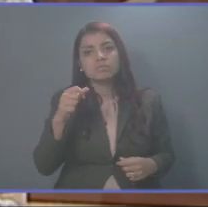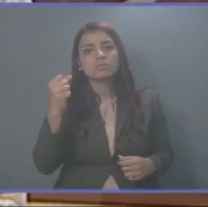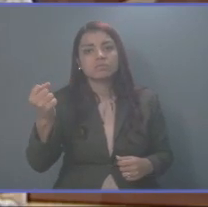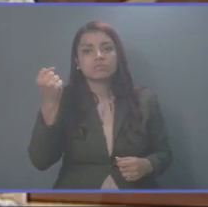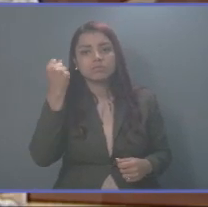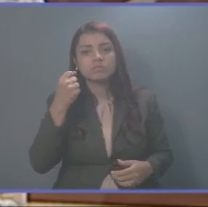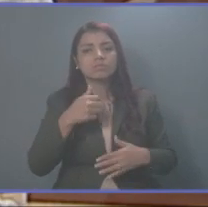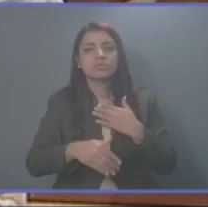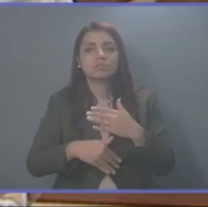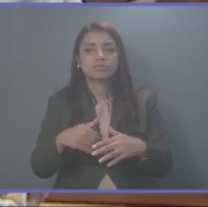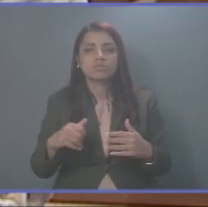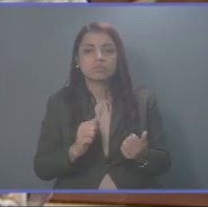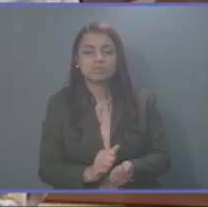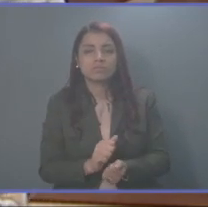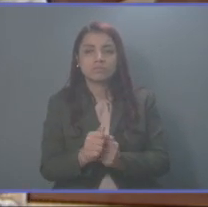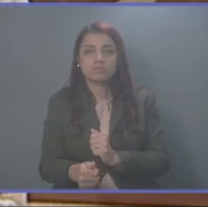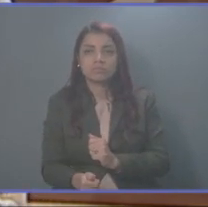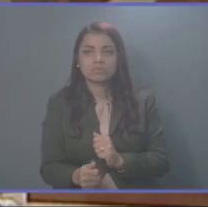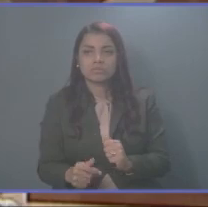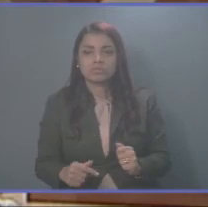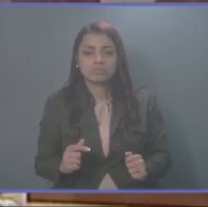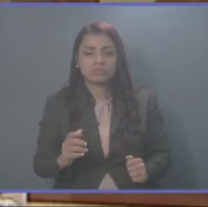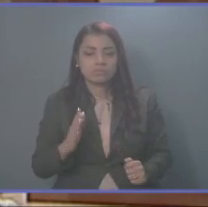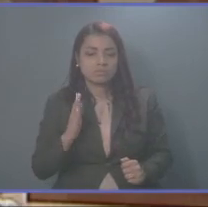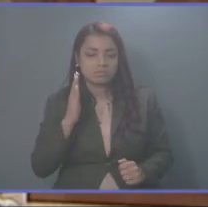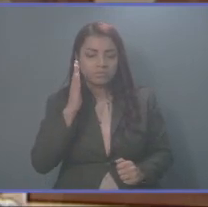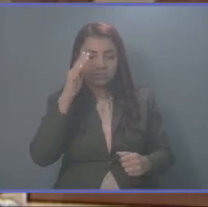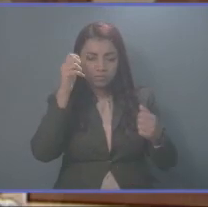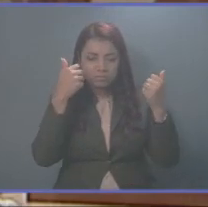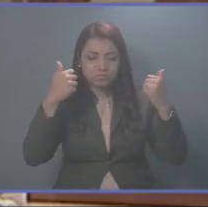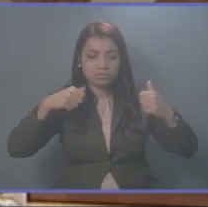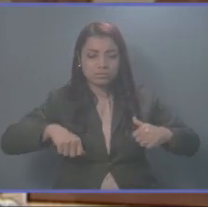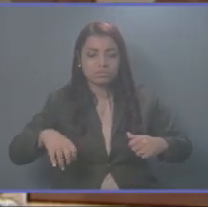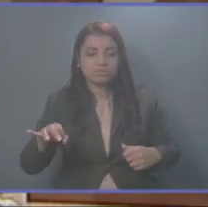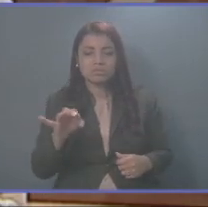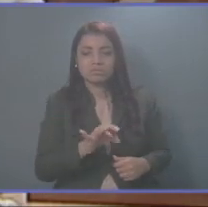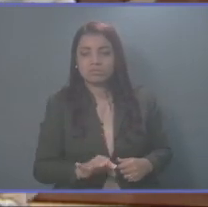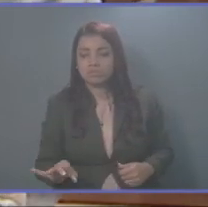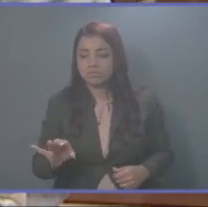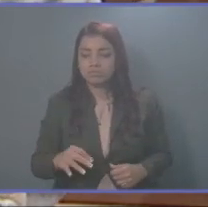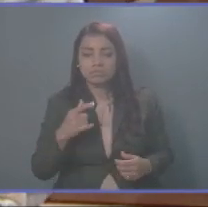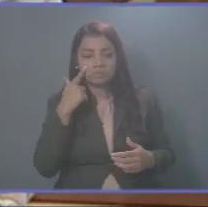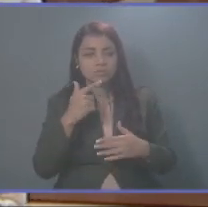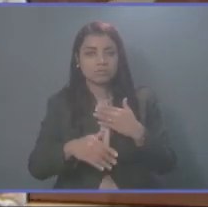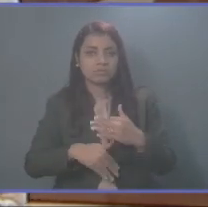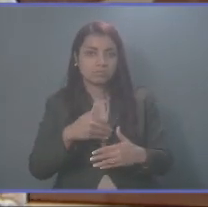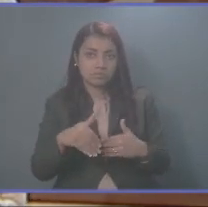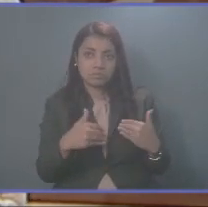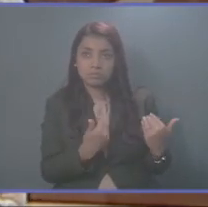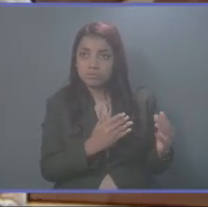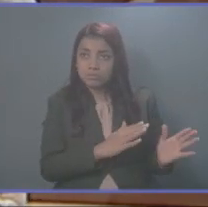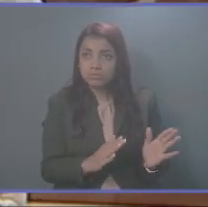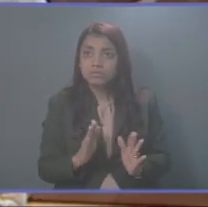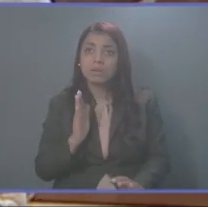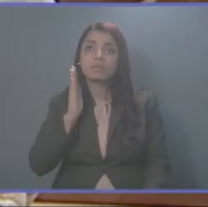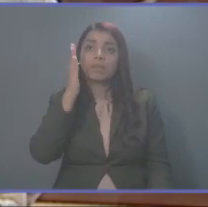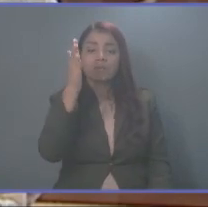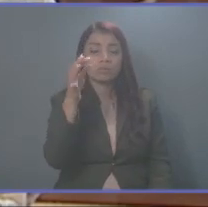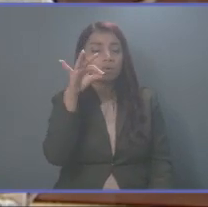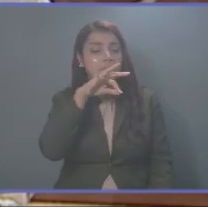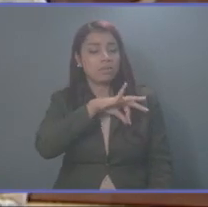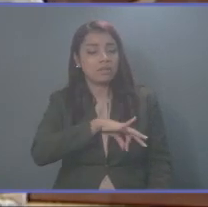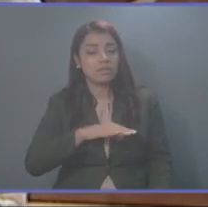nos permite avanzar hacia el consenso y elaborar leyes que, bien ejecutadas, deben redundar en beneficio